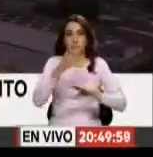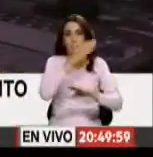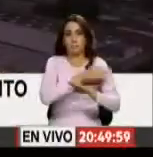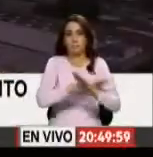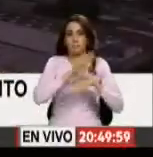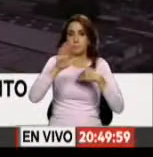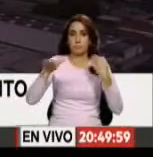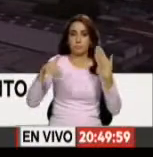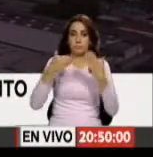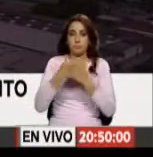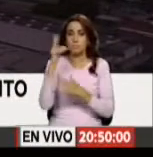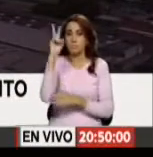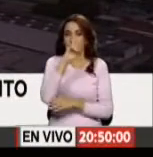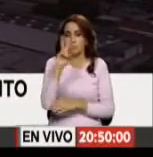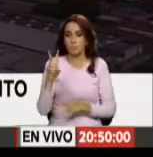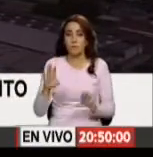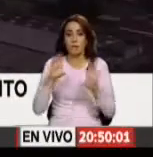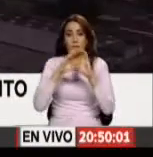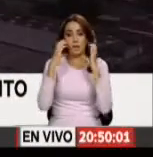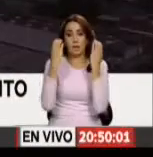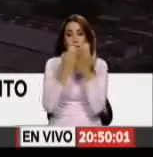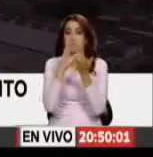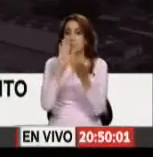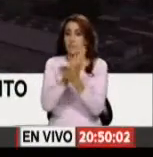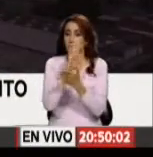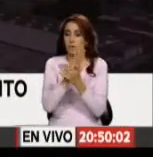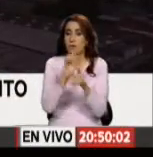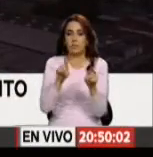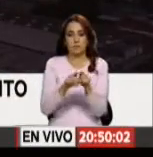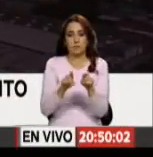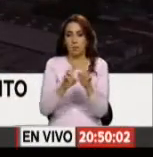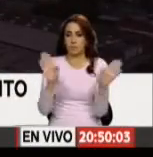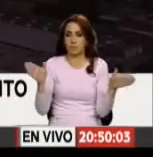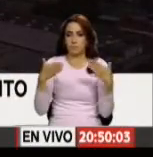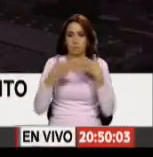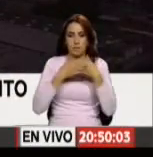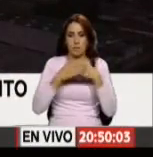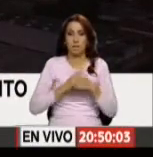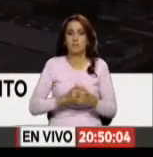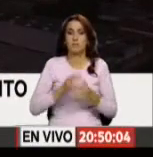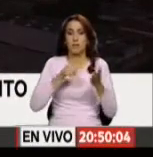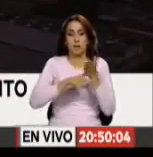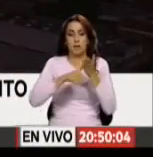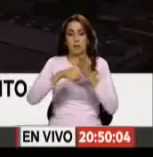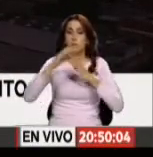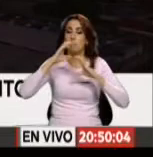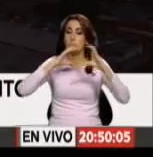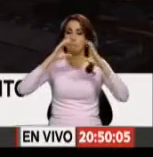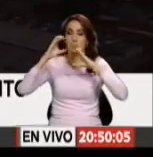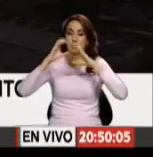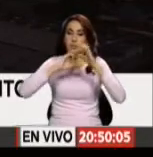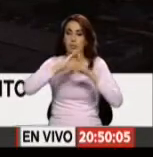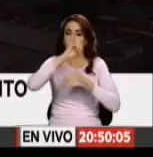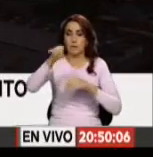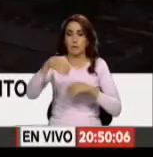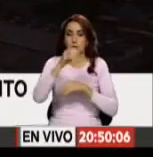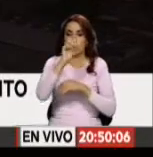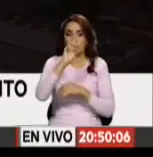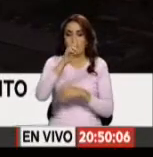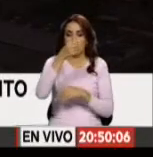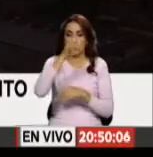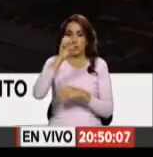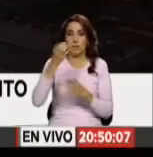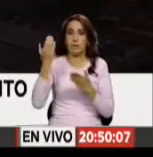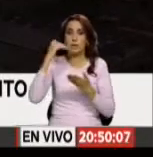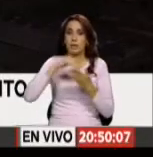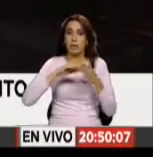el país. Las clases también fueron suspendidas. El ministro de Comunicación de Venezuela, Jorge Rodríguez, afirmó que ya está